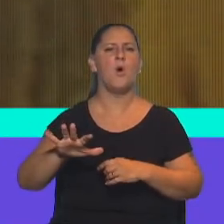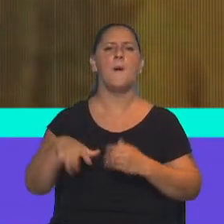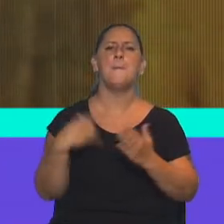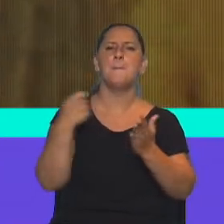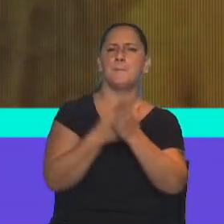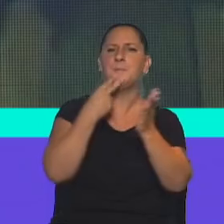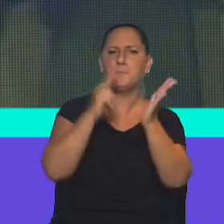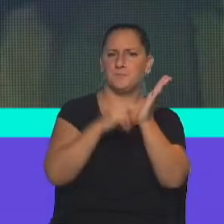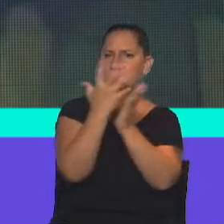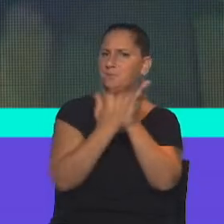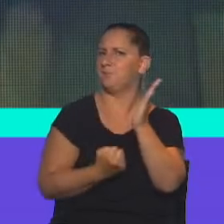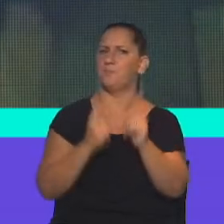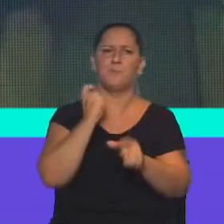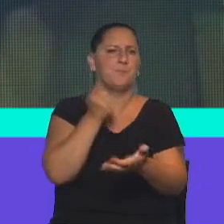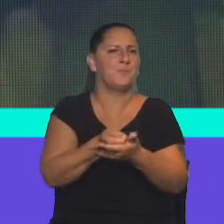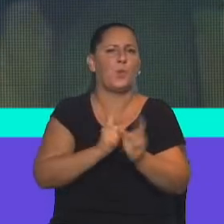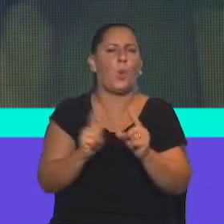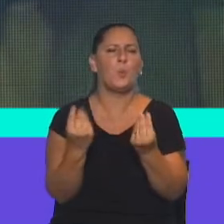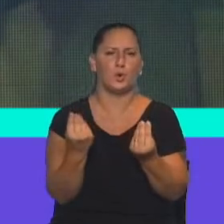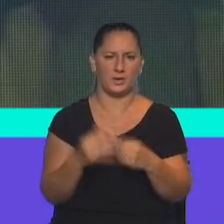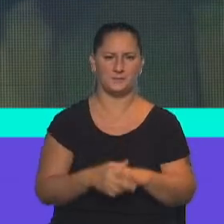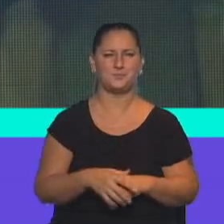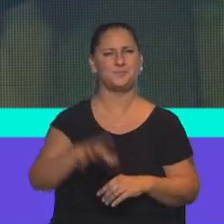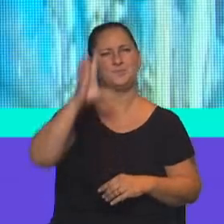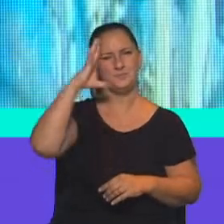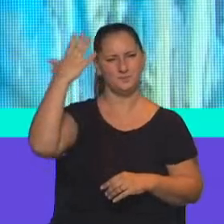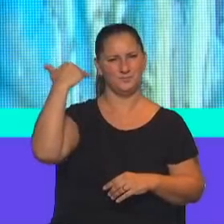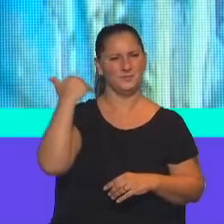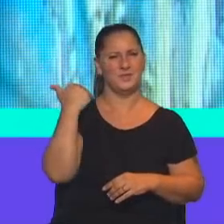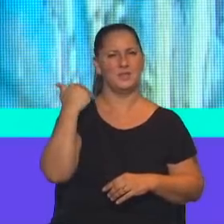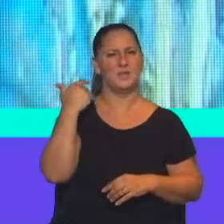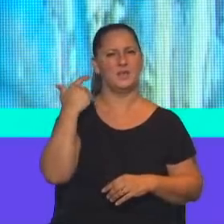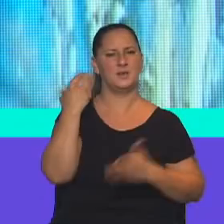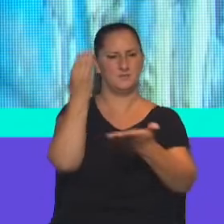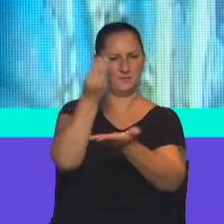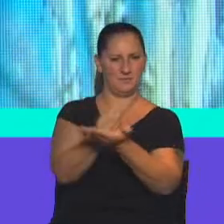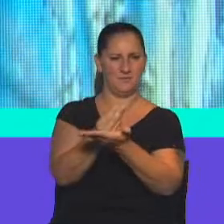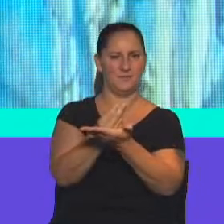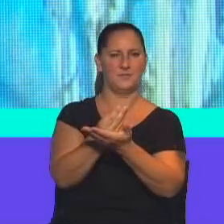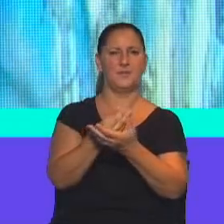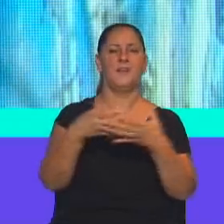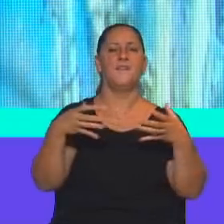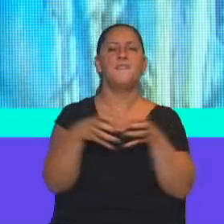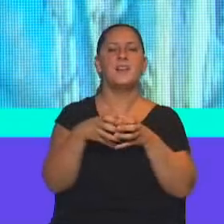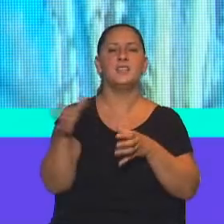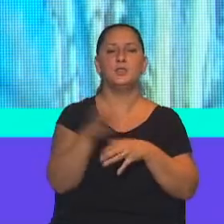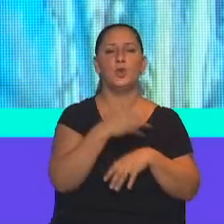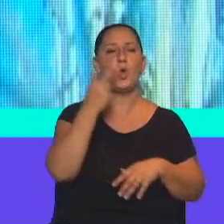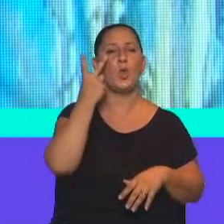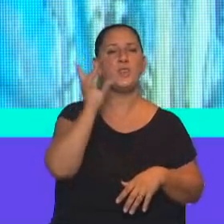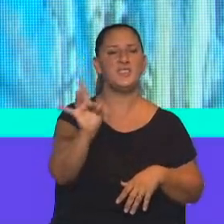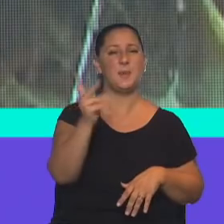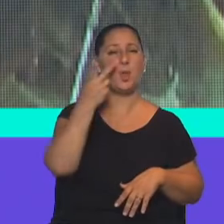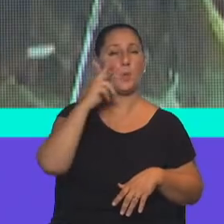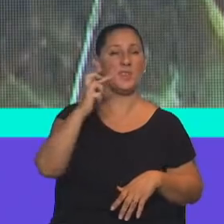las retenciones? Sí, lo que ellos dicen es, ¿te acordás cuando se aprobó? Apenas asumió el gobierno al Frente de Todos, diciembre del